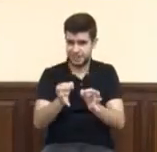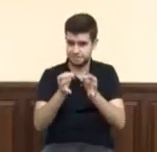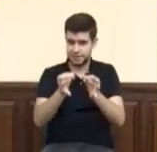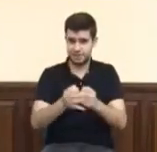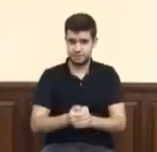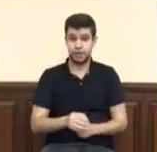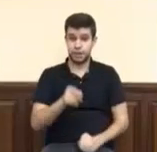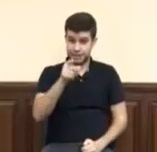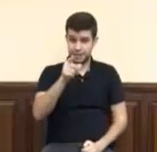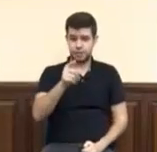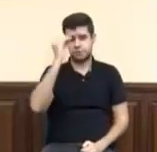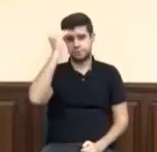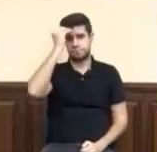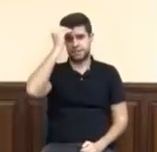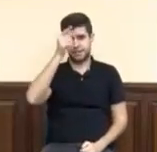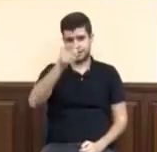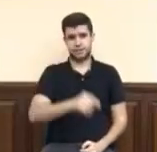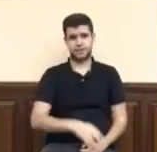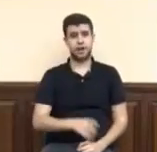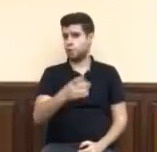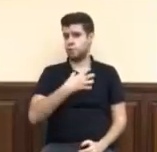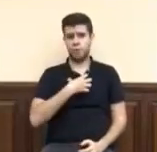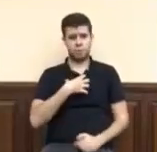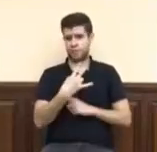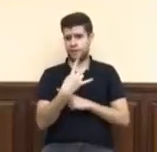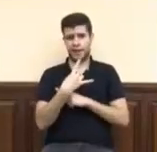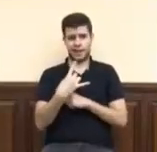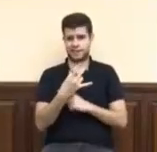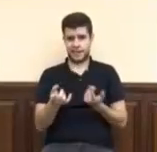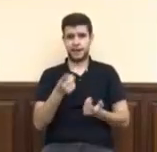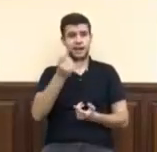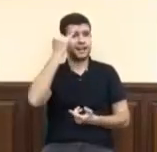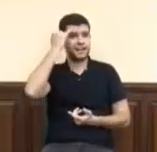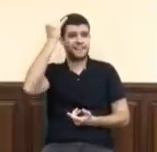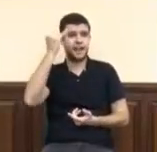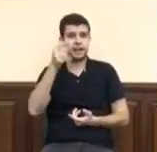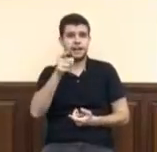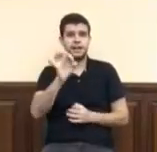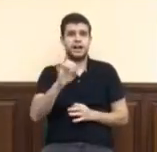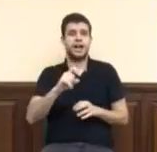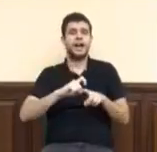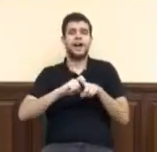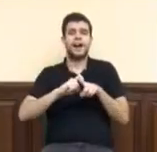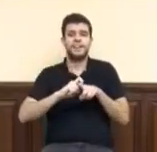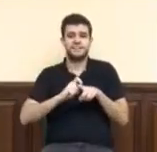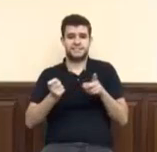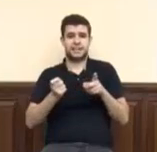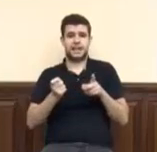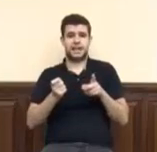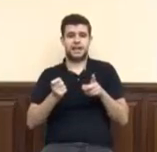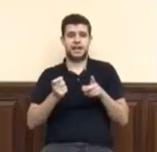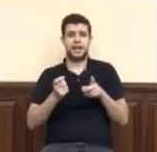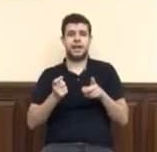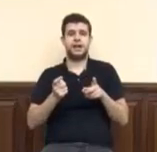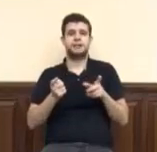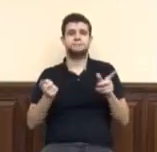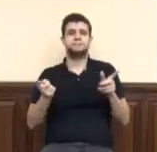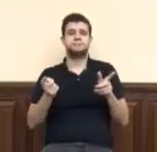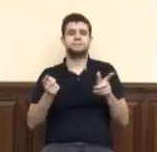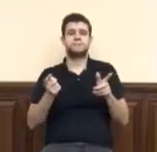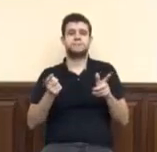Y eso es lo que piensan, y es que no nos pueden engañar, es que el ideario de Vox es racista, es homófobo, es machista,